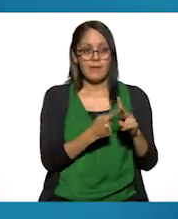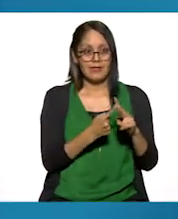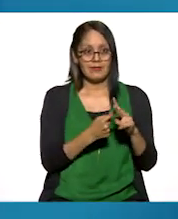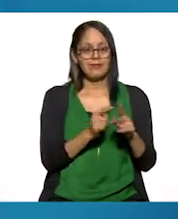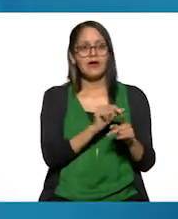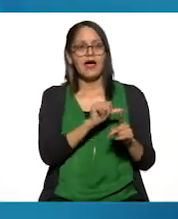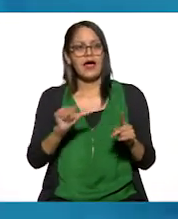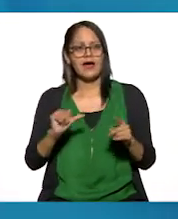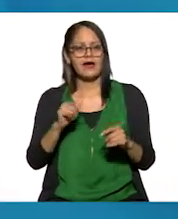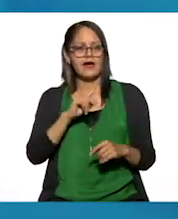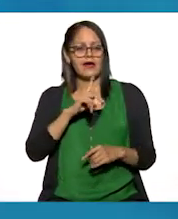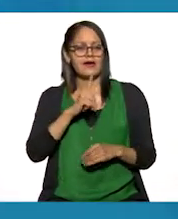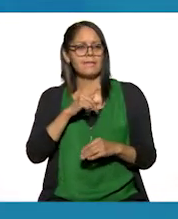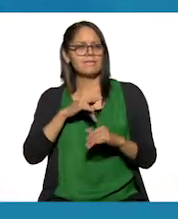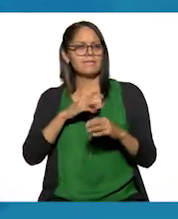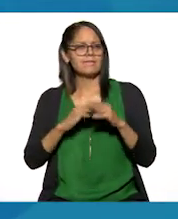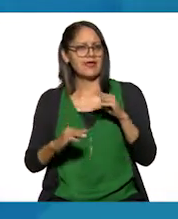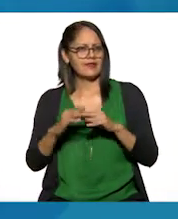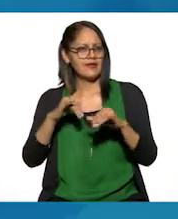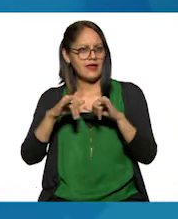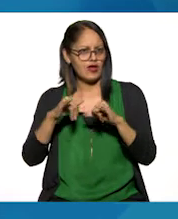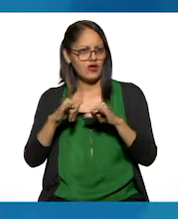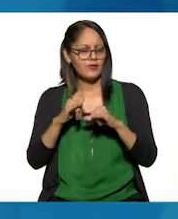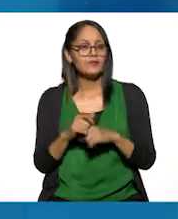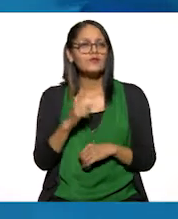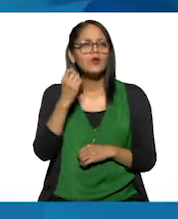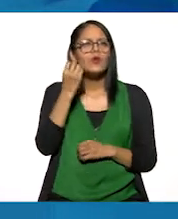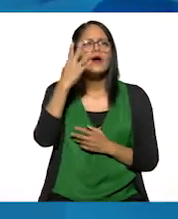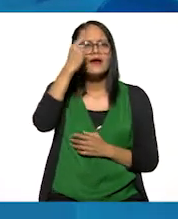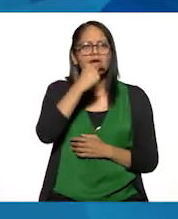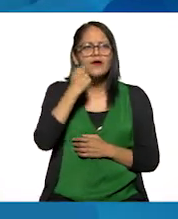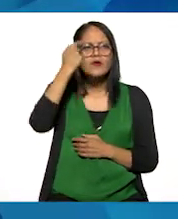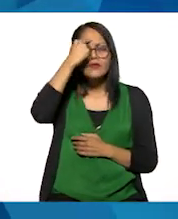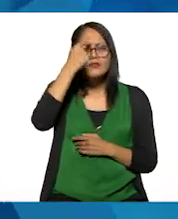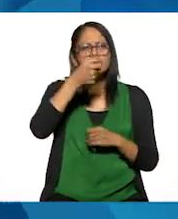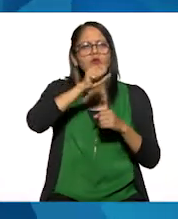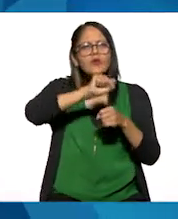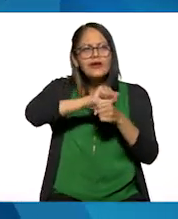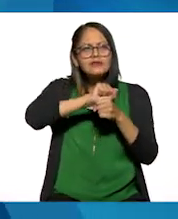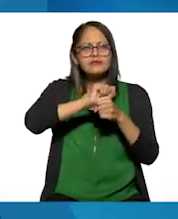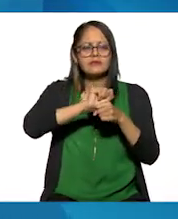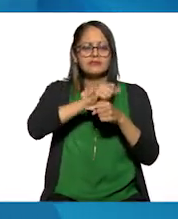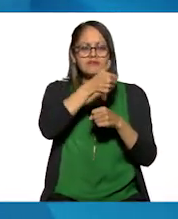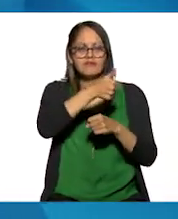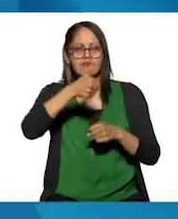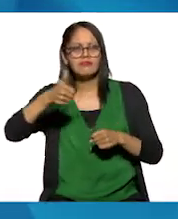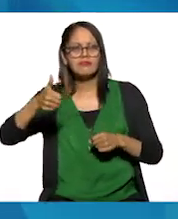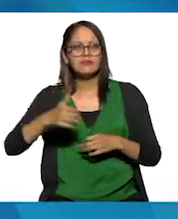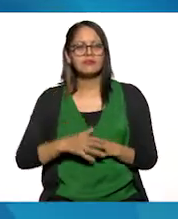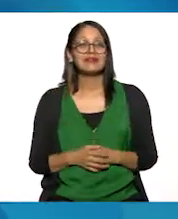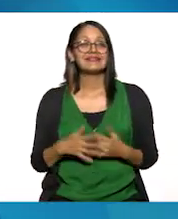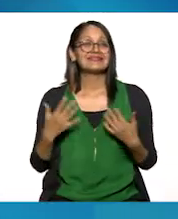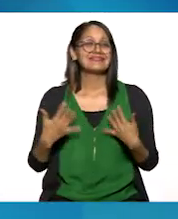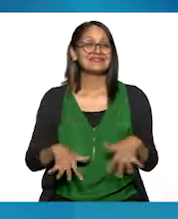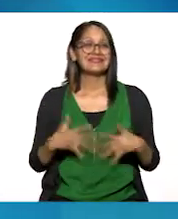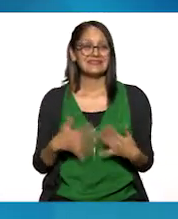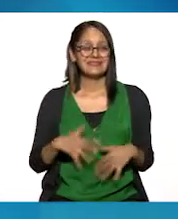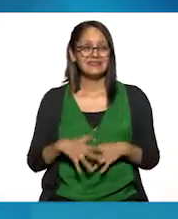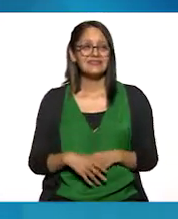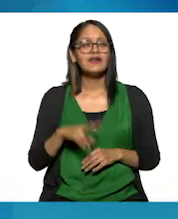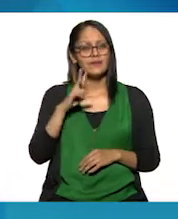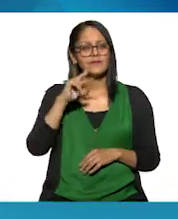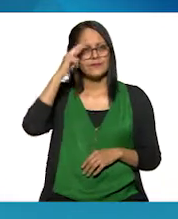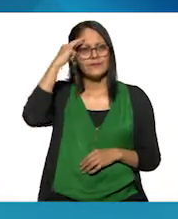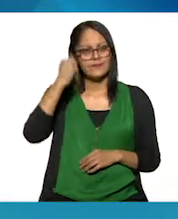a la clase de geografía? ¿Cuántas horas en total son a la semana de cada una? ¡Uf! Ah, ok, sí,